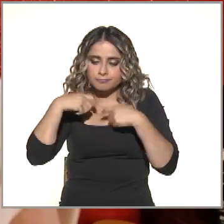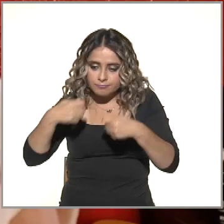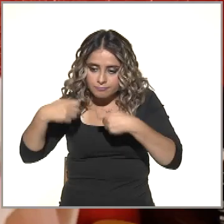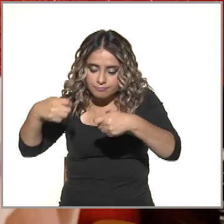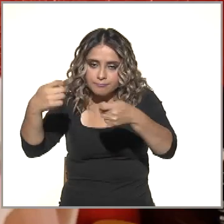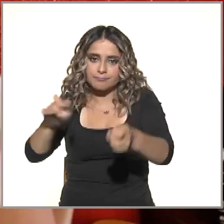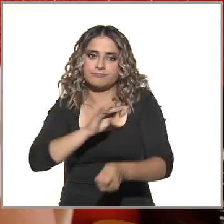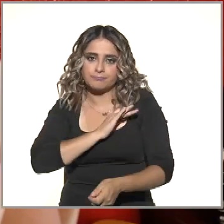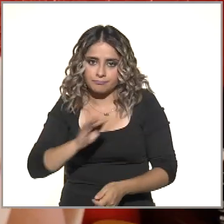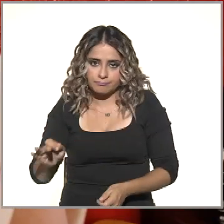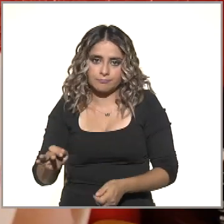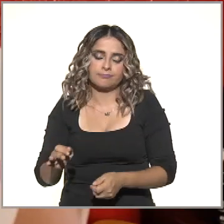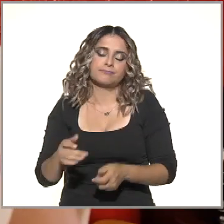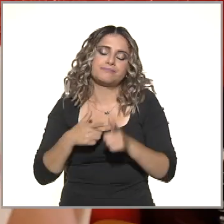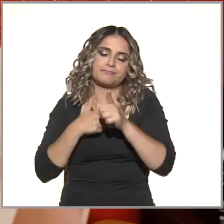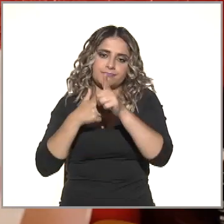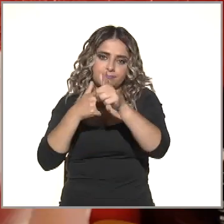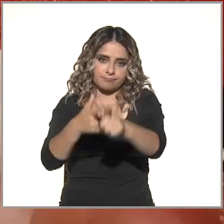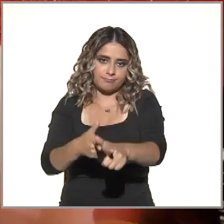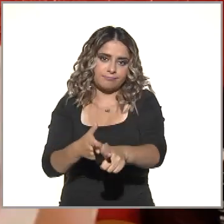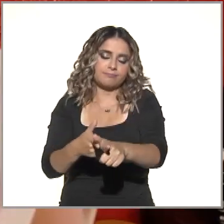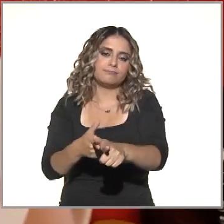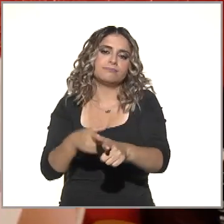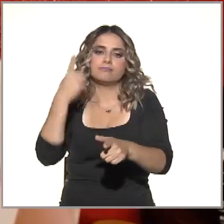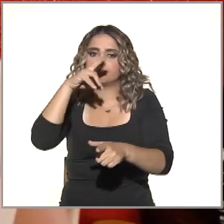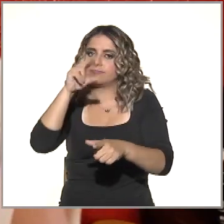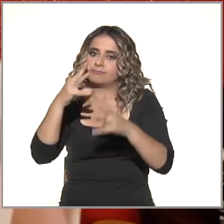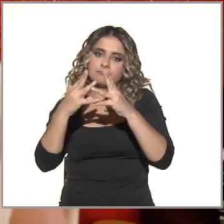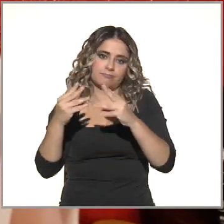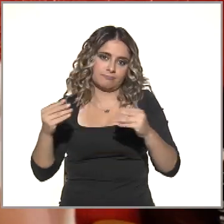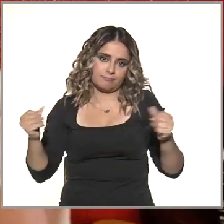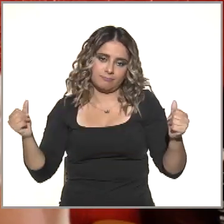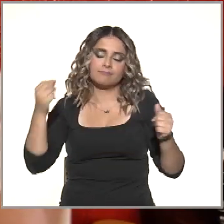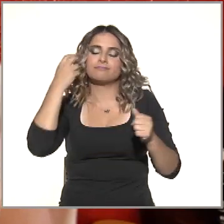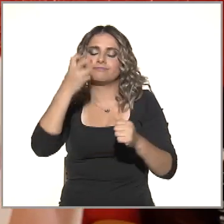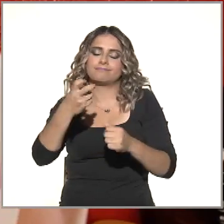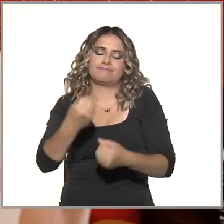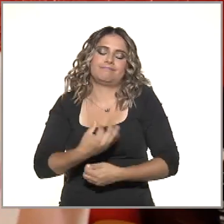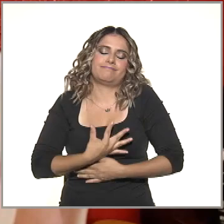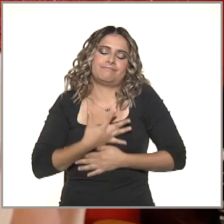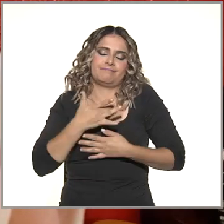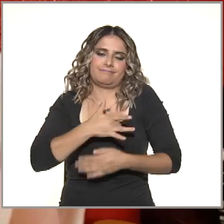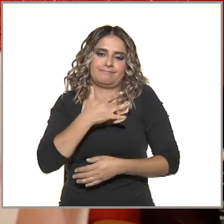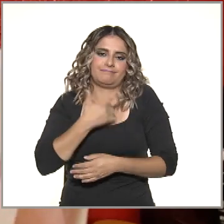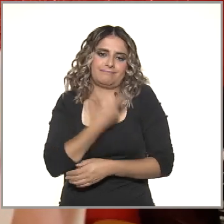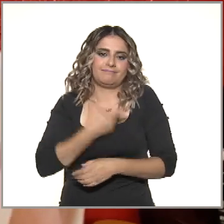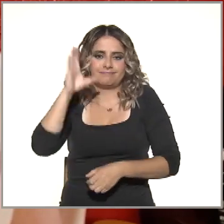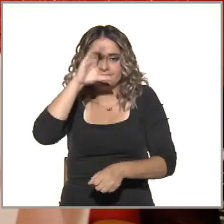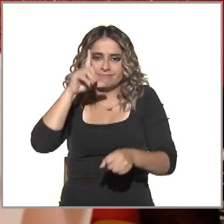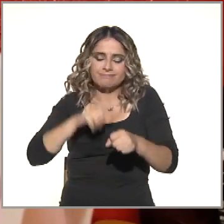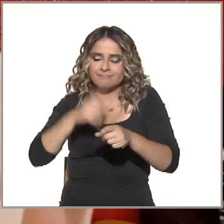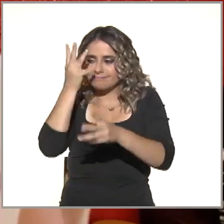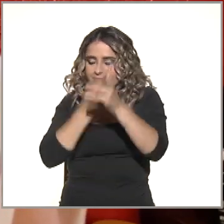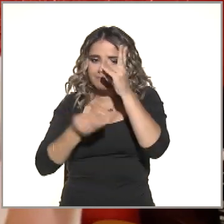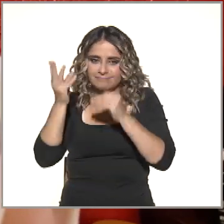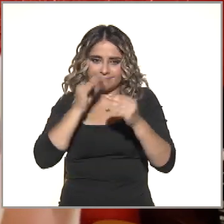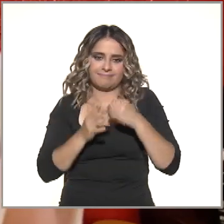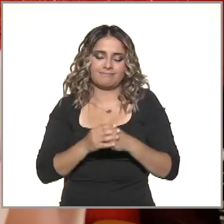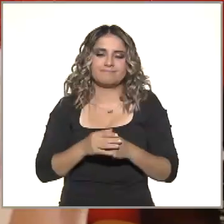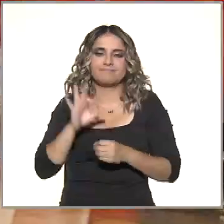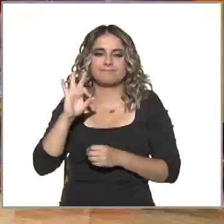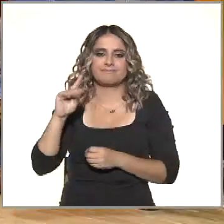una cultura y, claro, nos alimentan el alma. Para Diálogos en Confianza, Fernanda Tapia.